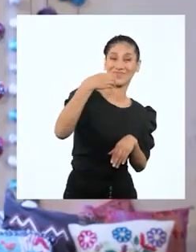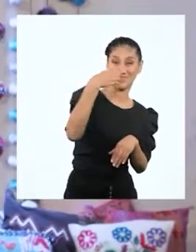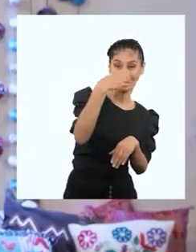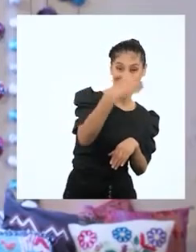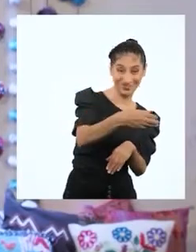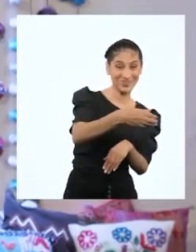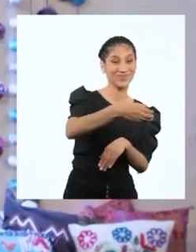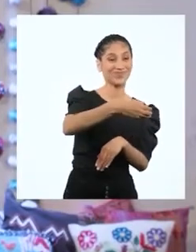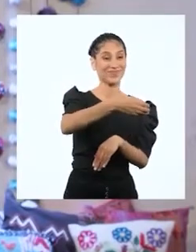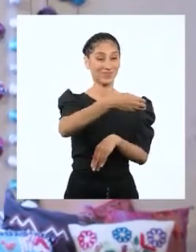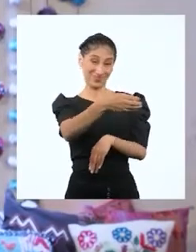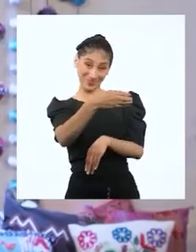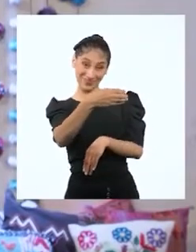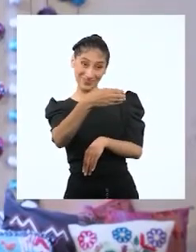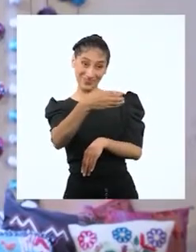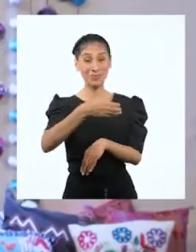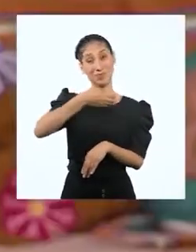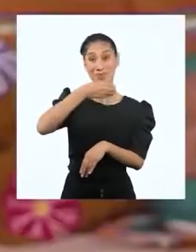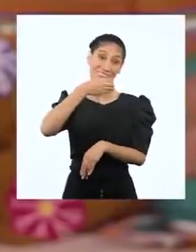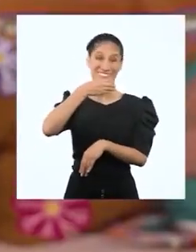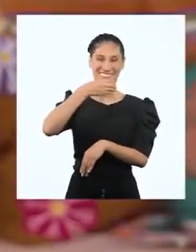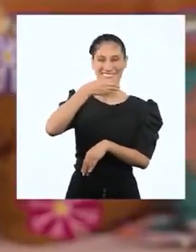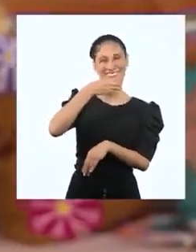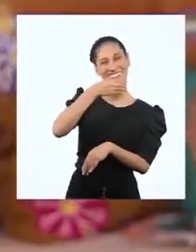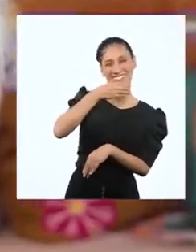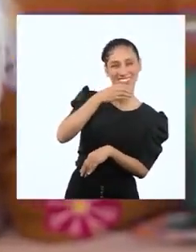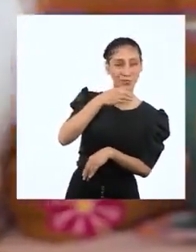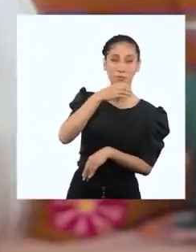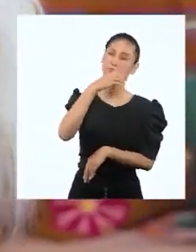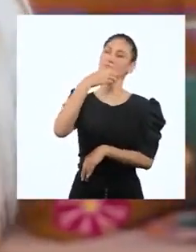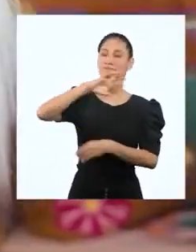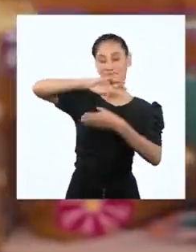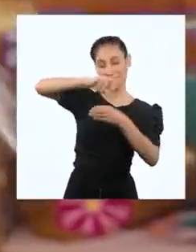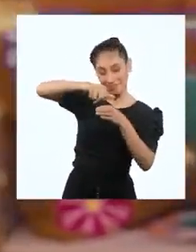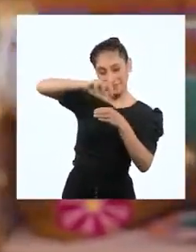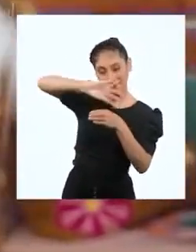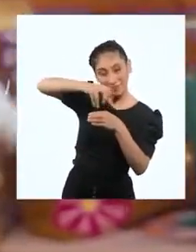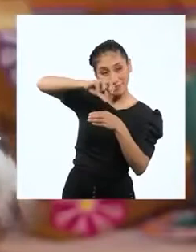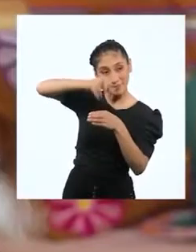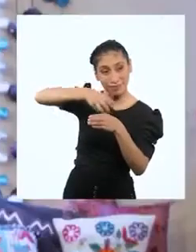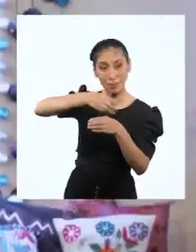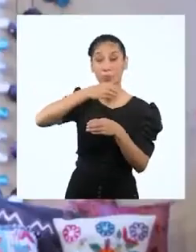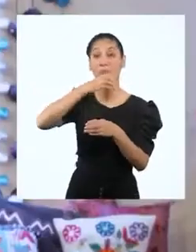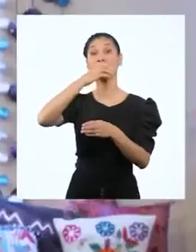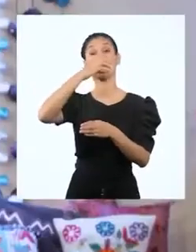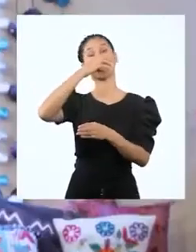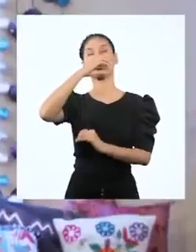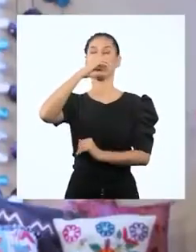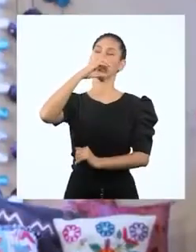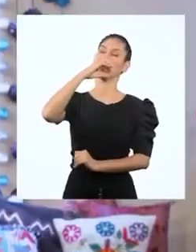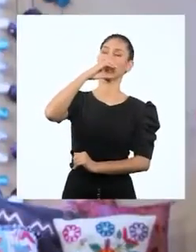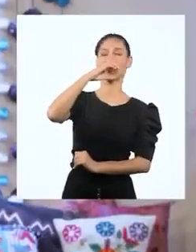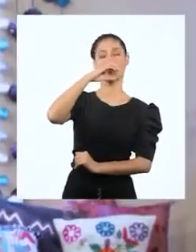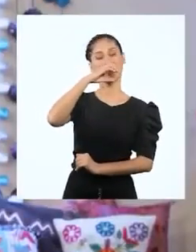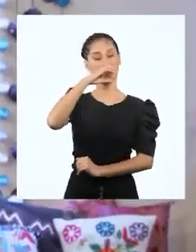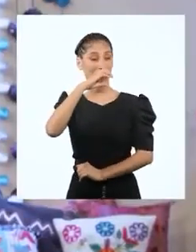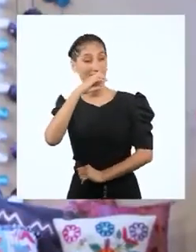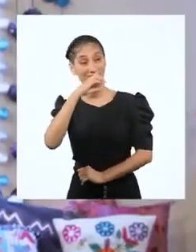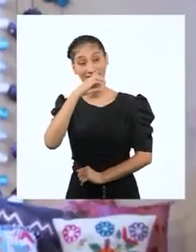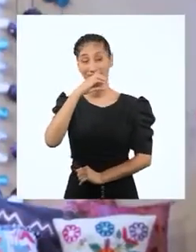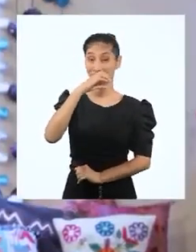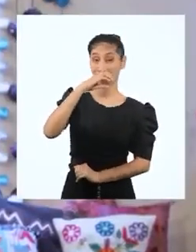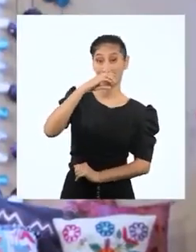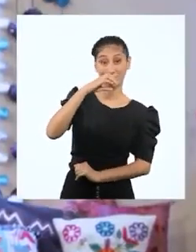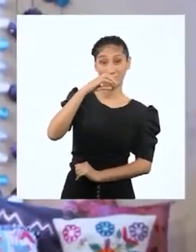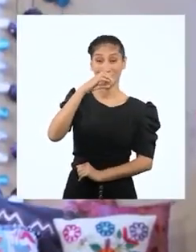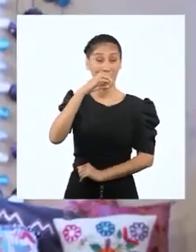aquí está tu toma todo. ¡Sí! ¡Agua! Ay, voy a ir por mi agua.